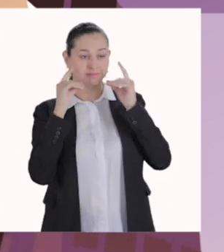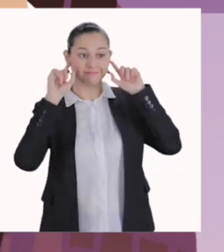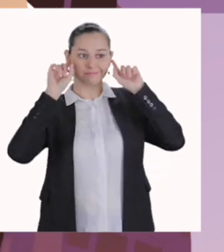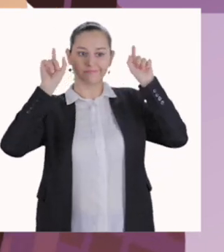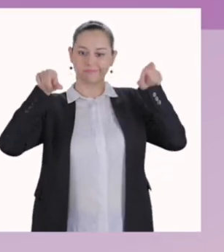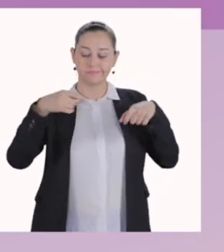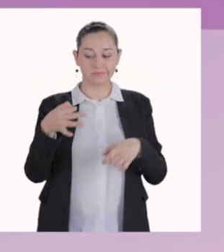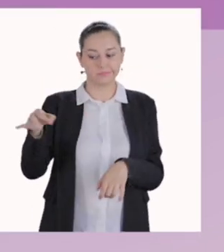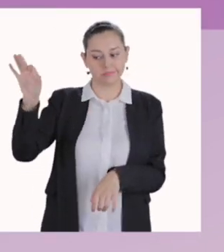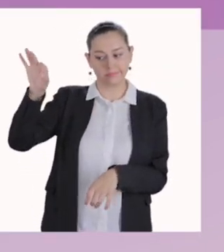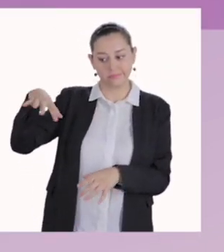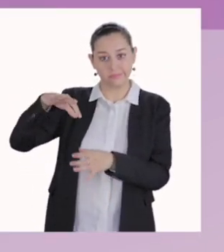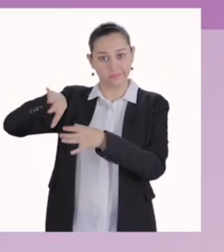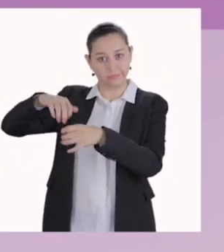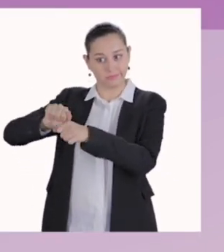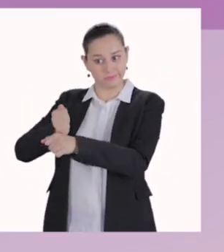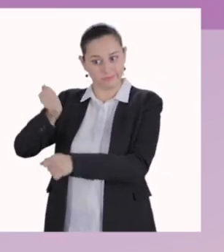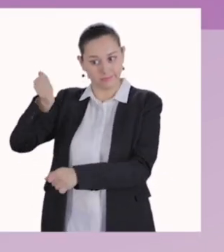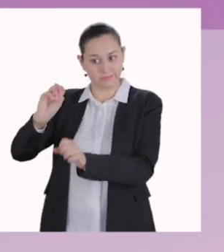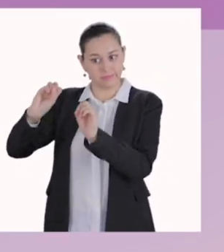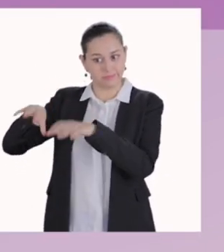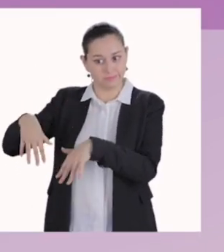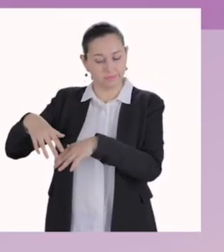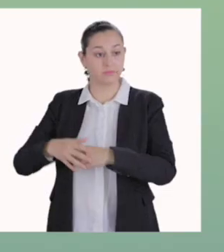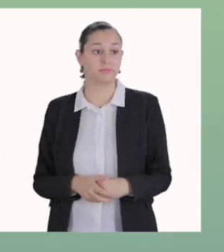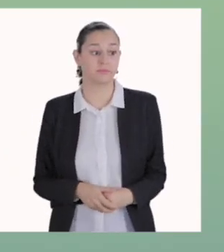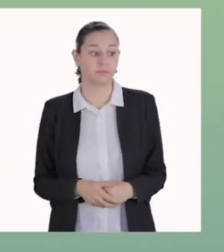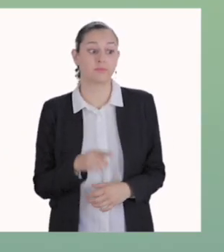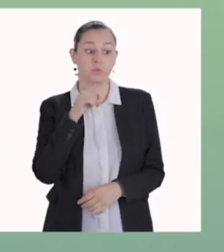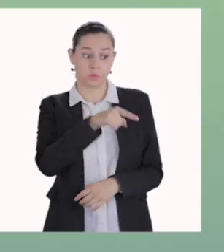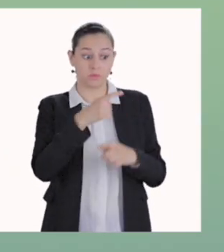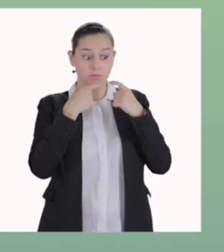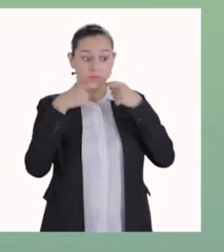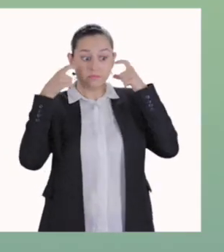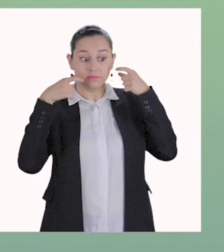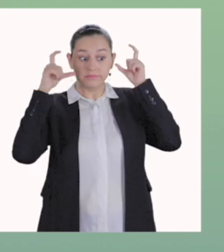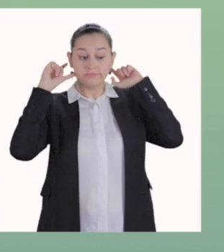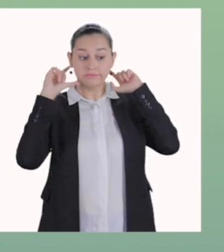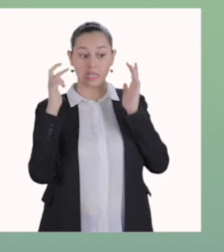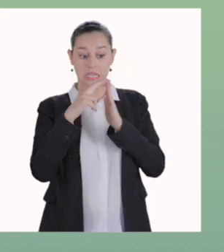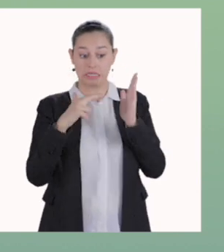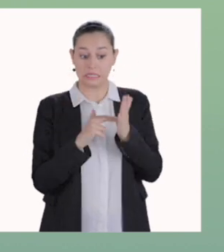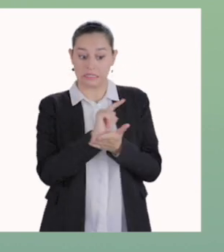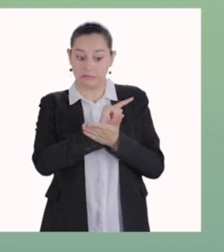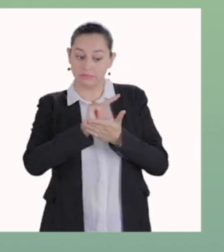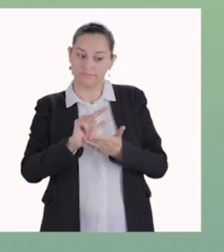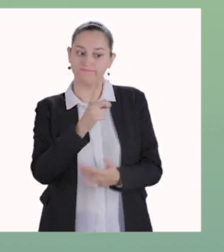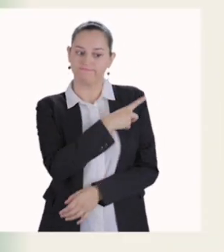los resortes y deséchalo dentro de una bolsa cerrada. Cuando lo uses, sigue las reglas